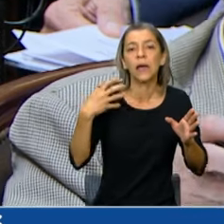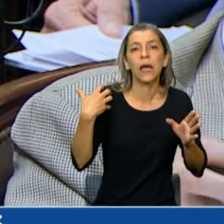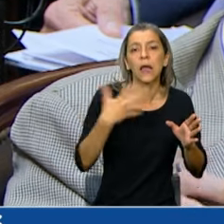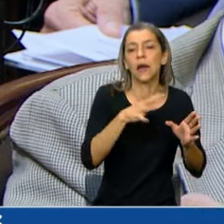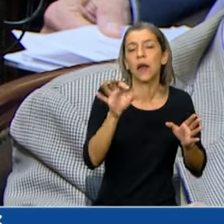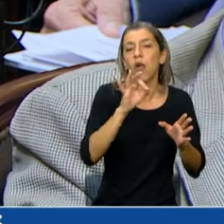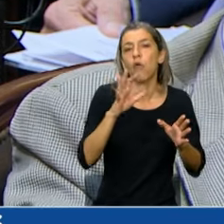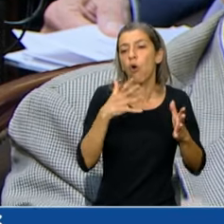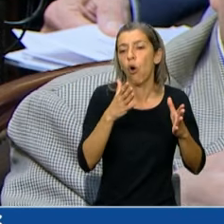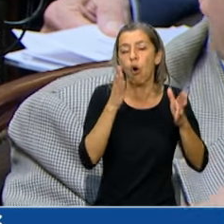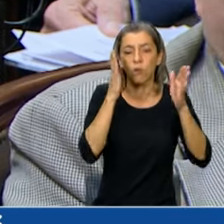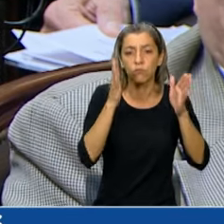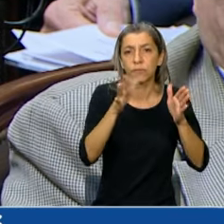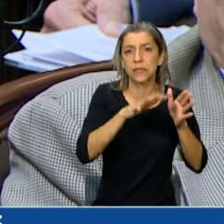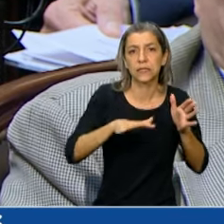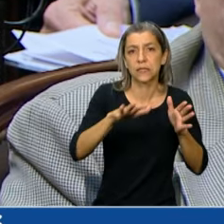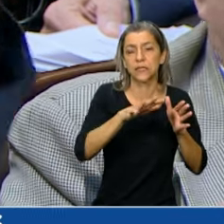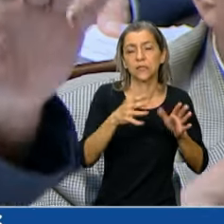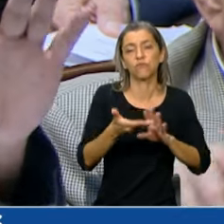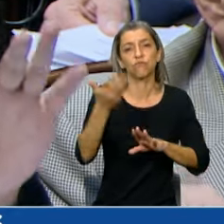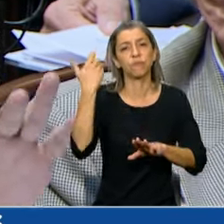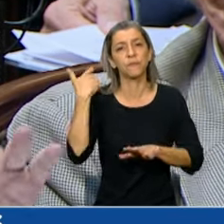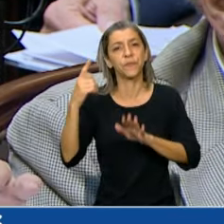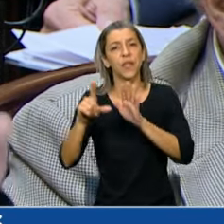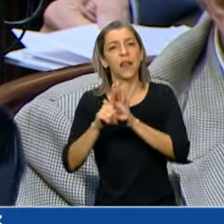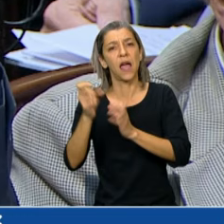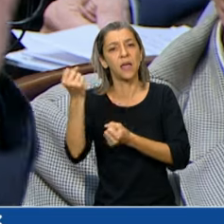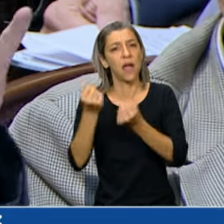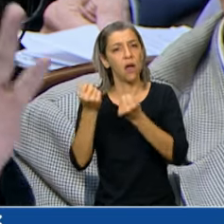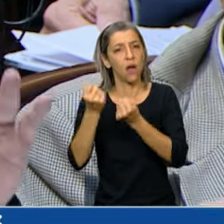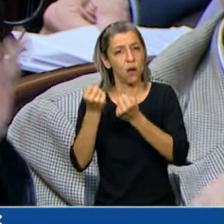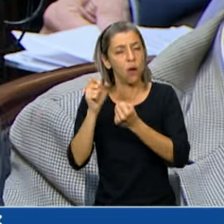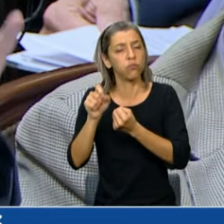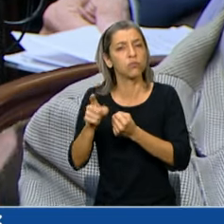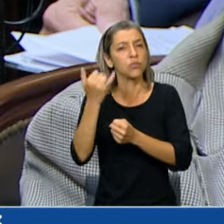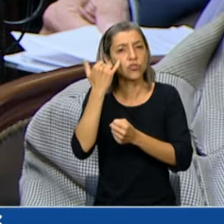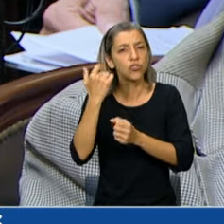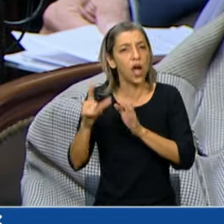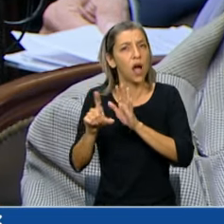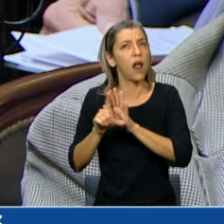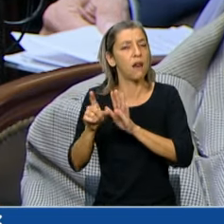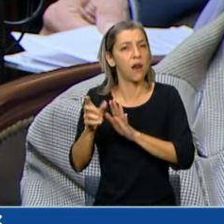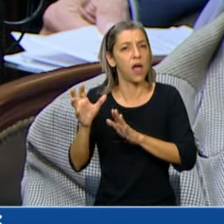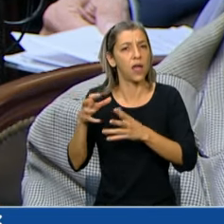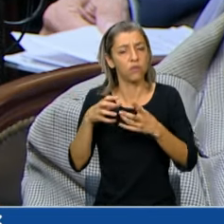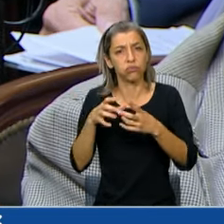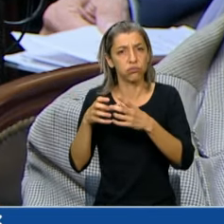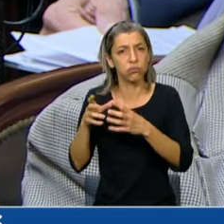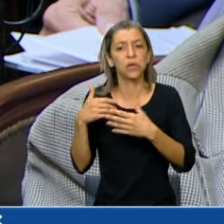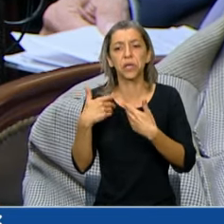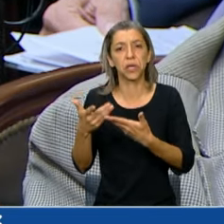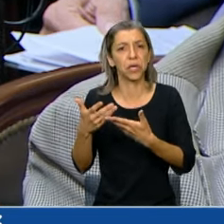en este congreso hemos tratado una ley como la ley Automotriz que ya ha tenido un impacto directo sobre la